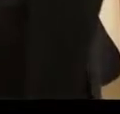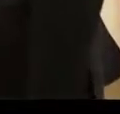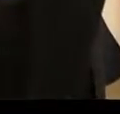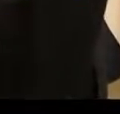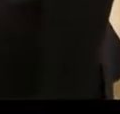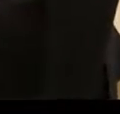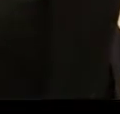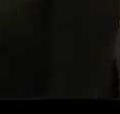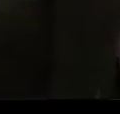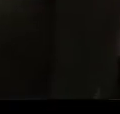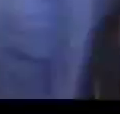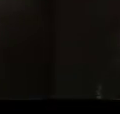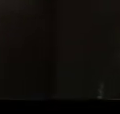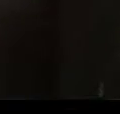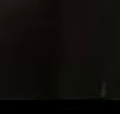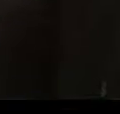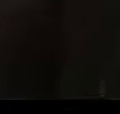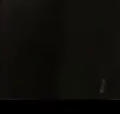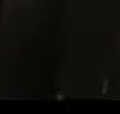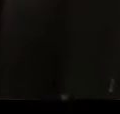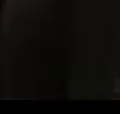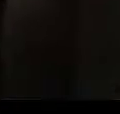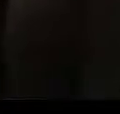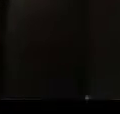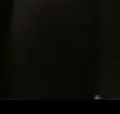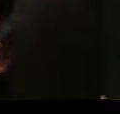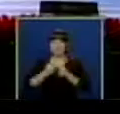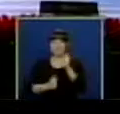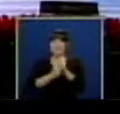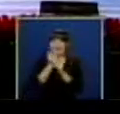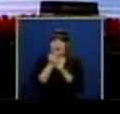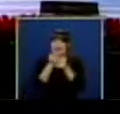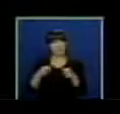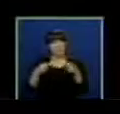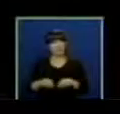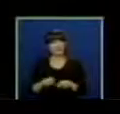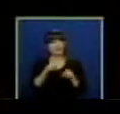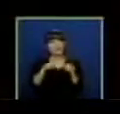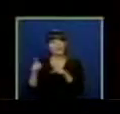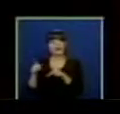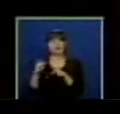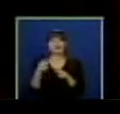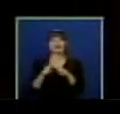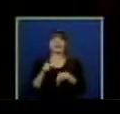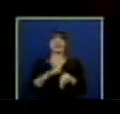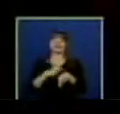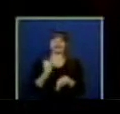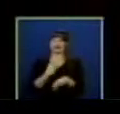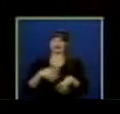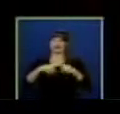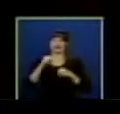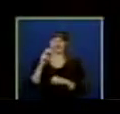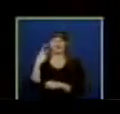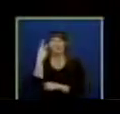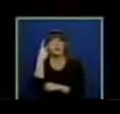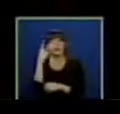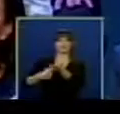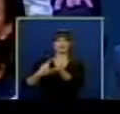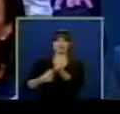las personas llamadas a decirle al que toma la decisión, mire, haga esto, otro. Y finalmente está la burocracia. En esos